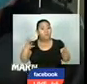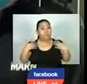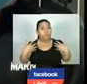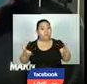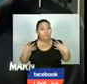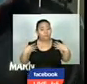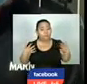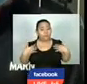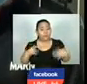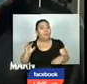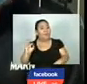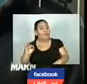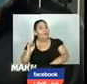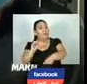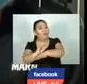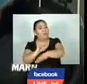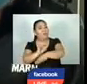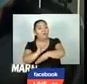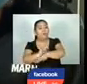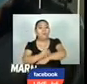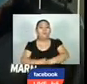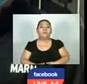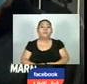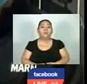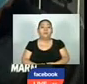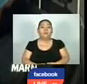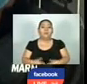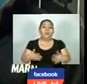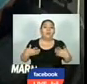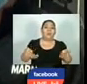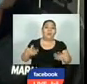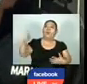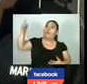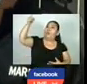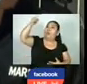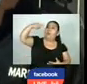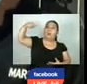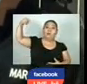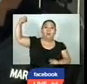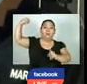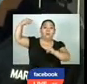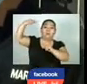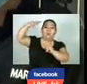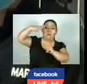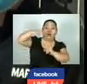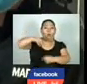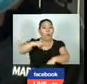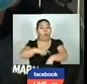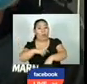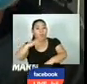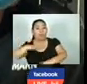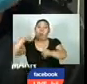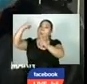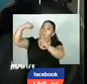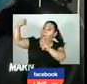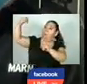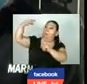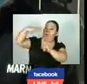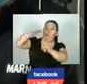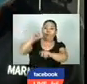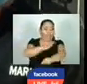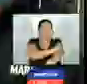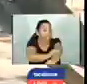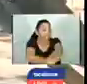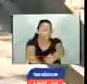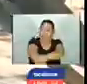cálido, lo recomendable es no estar en contacto directo durante las tardes al sol e hidratarse